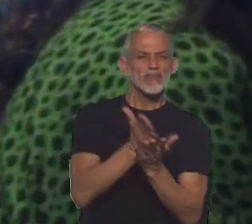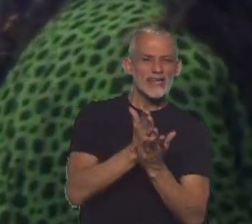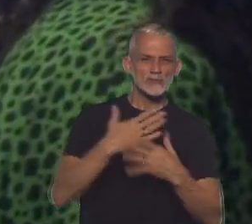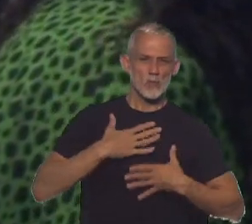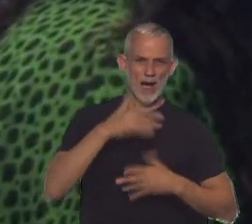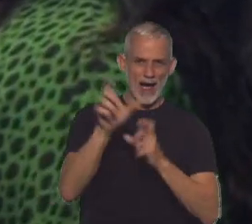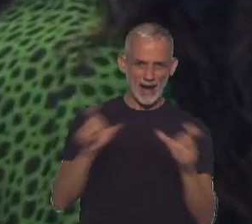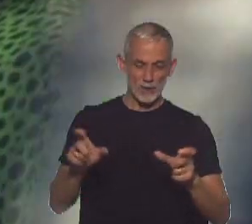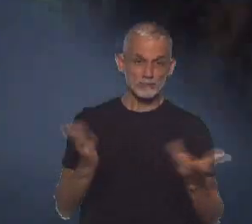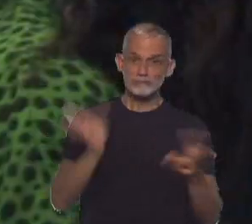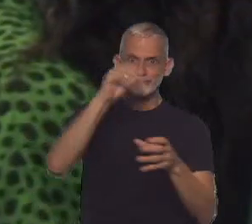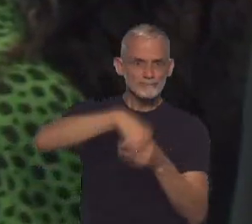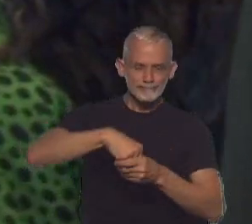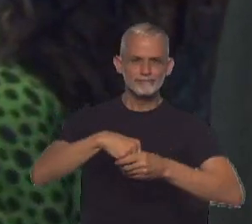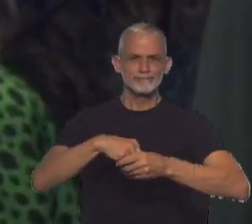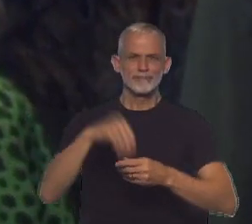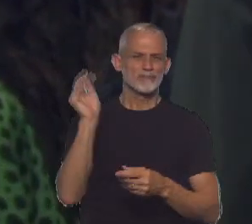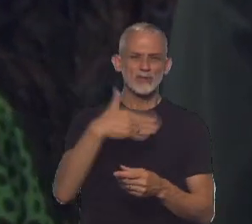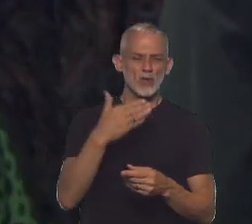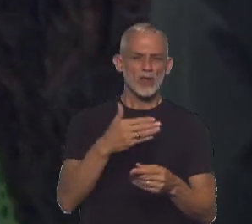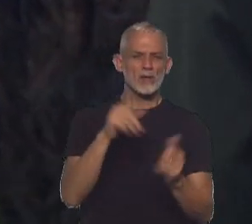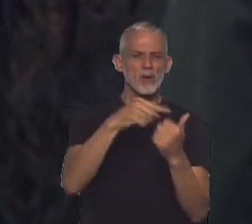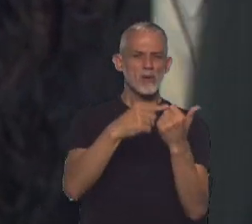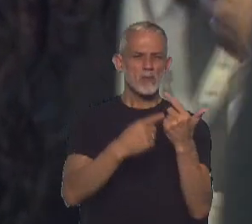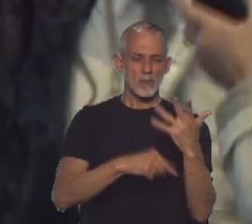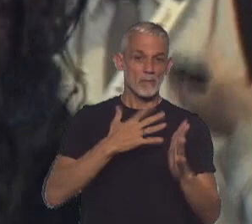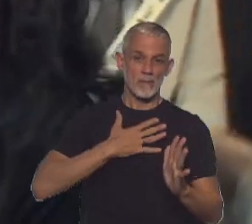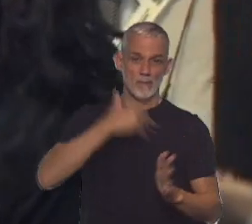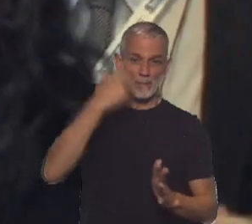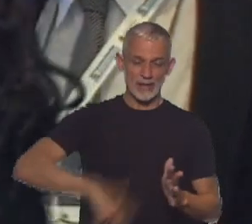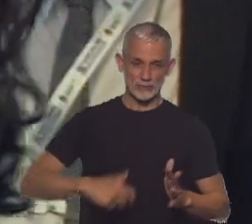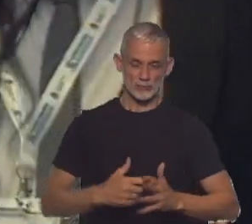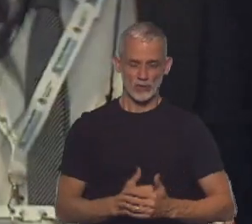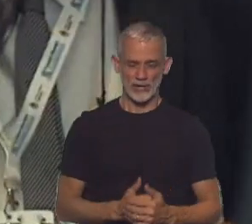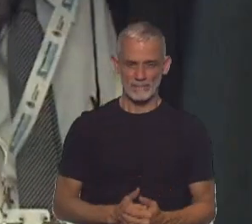humano, abarcativo absolutamente de todas las condiciones del ser humano a lo largo de su vida.